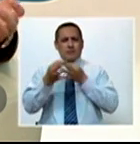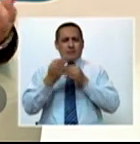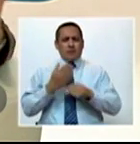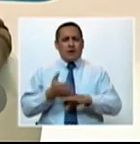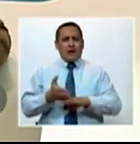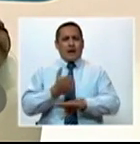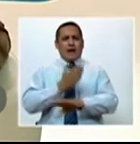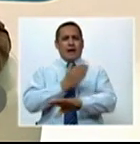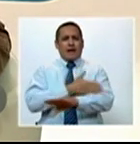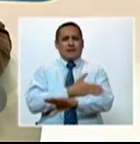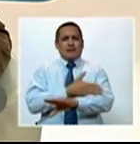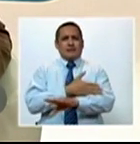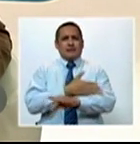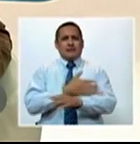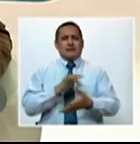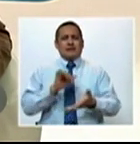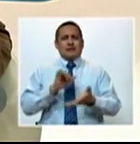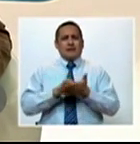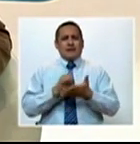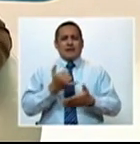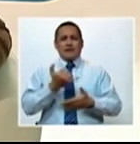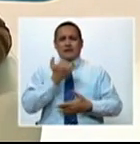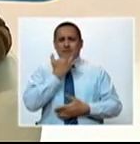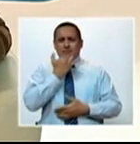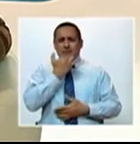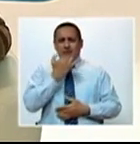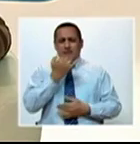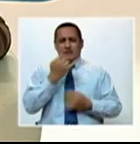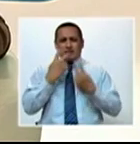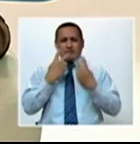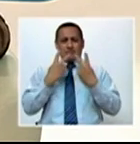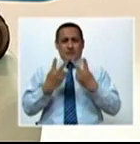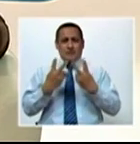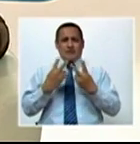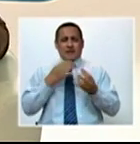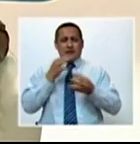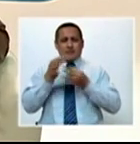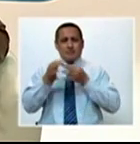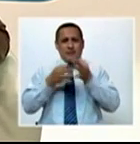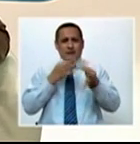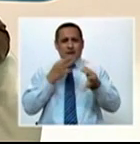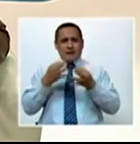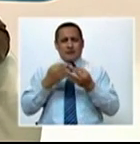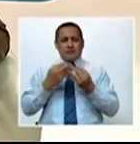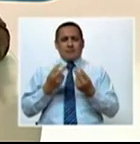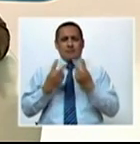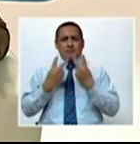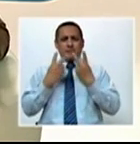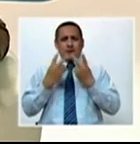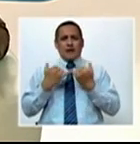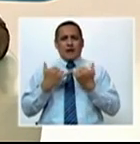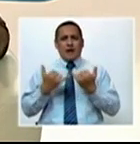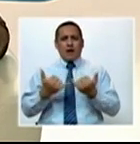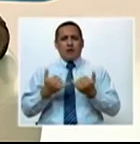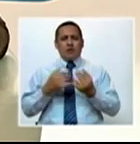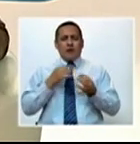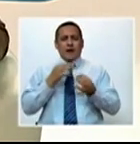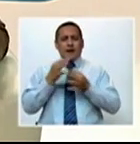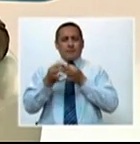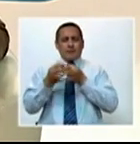todo esto, pero vamos ahora mismo más al caso de